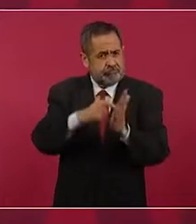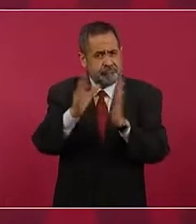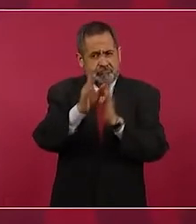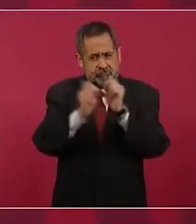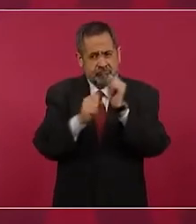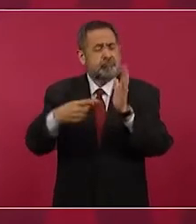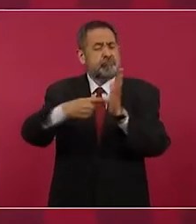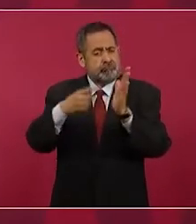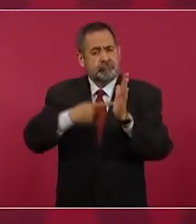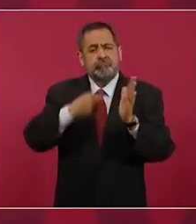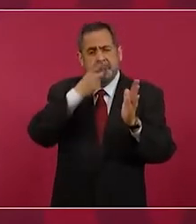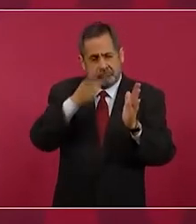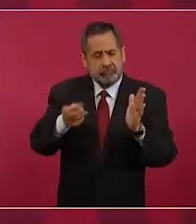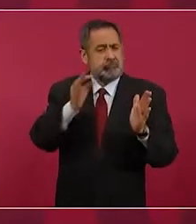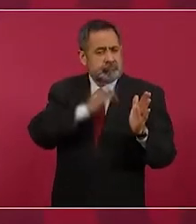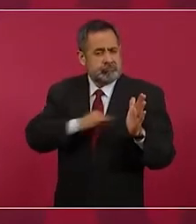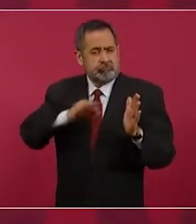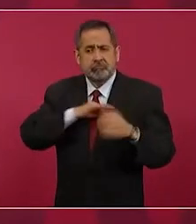es constitucional.